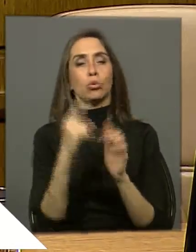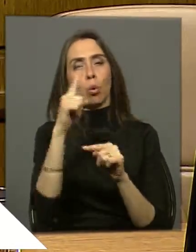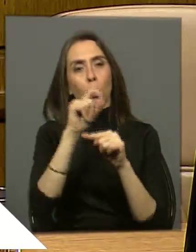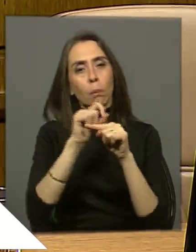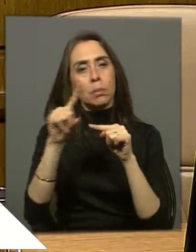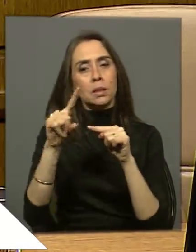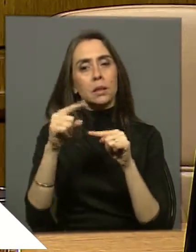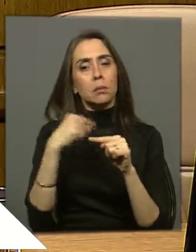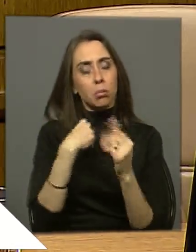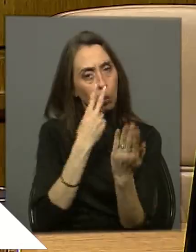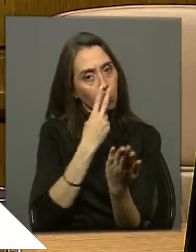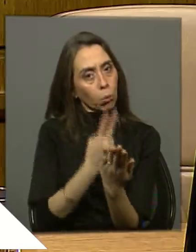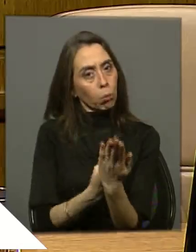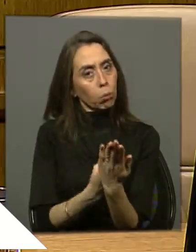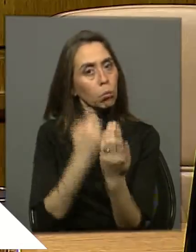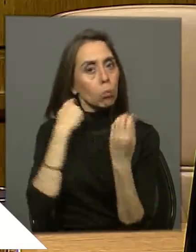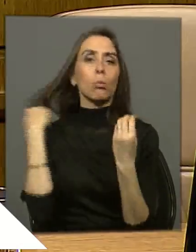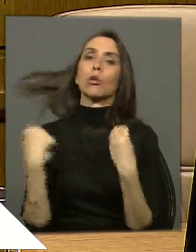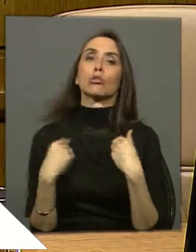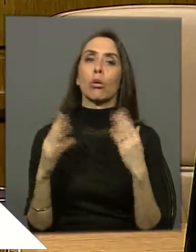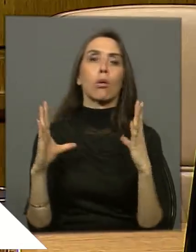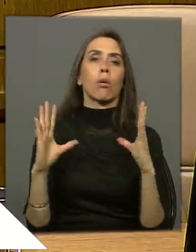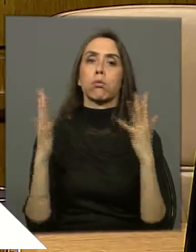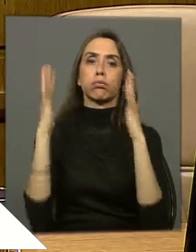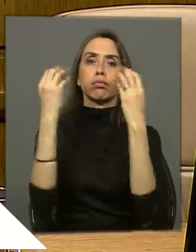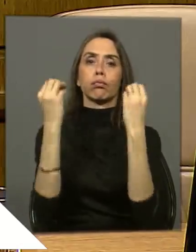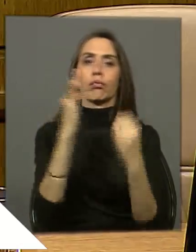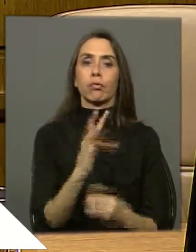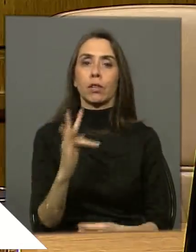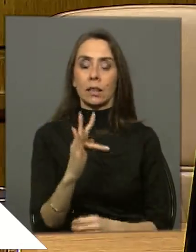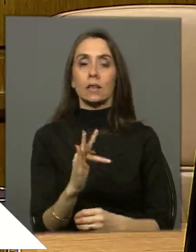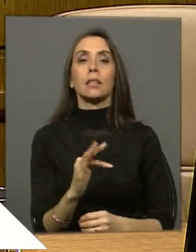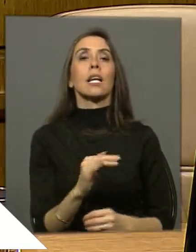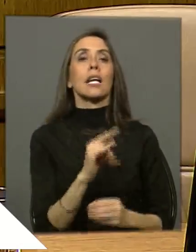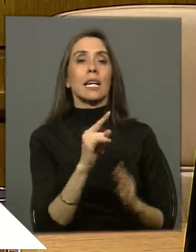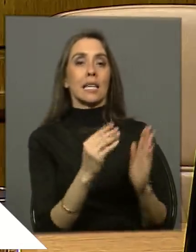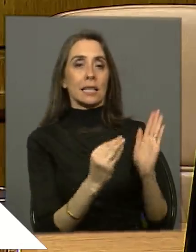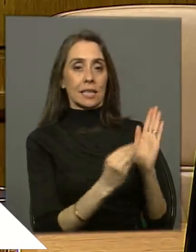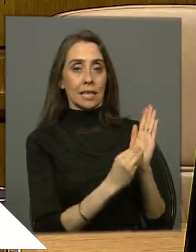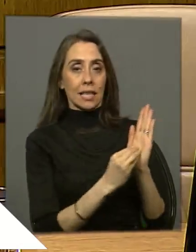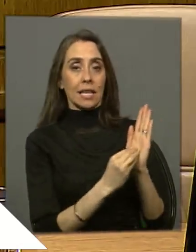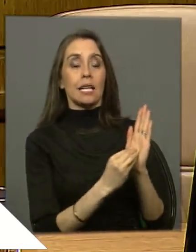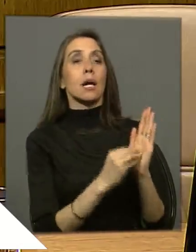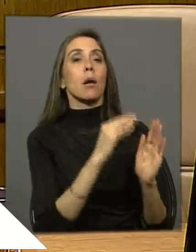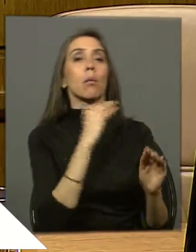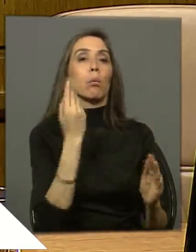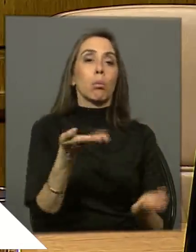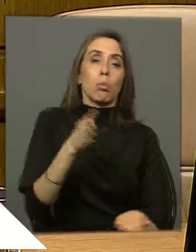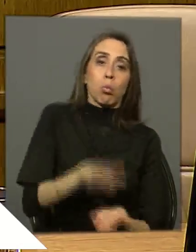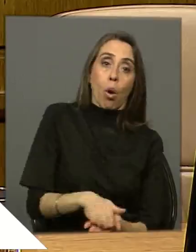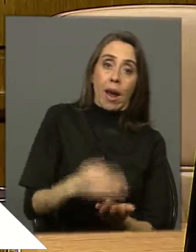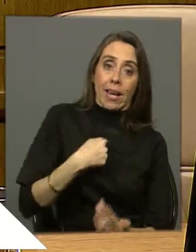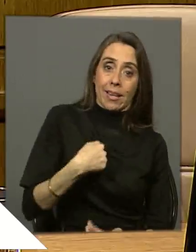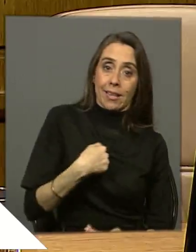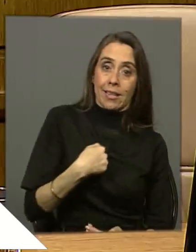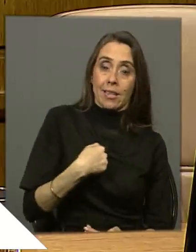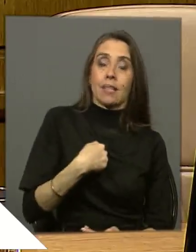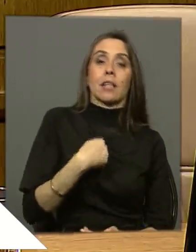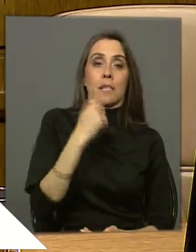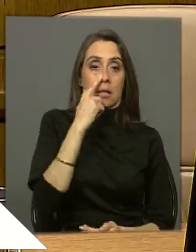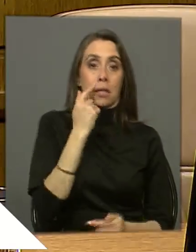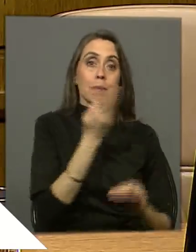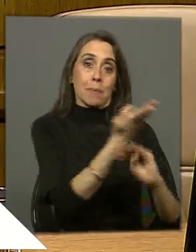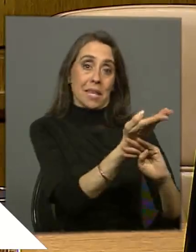me parece muy que lo he aplaudido y esto es la heredabilidad es decir, que cuando una persona se